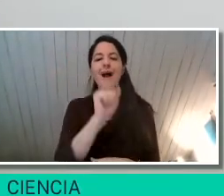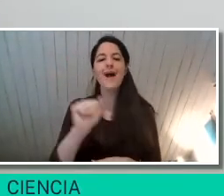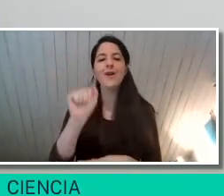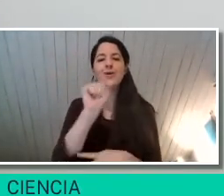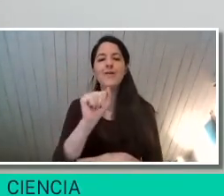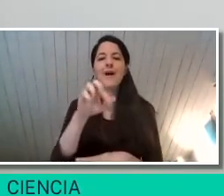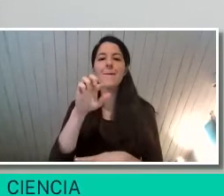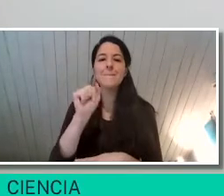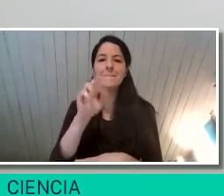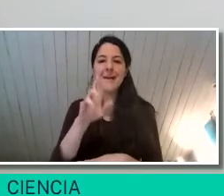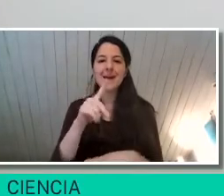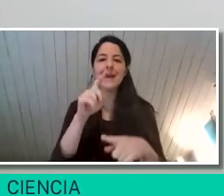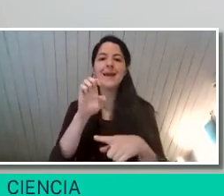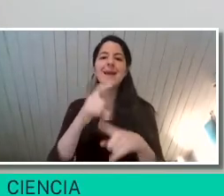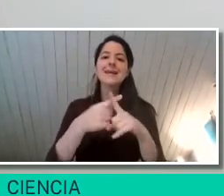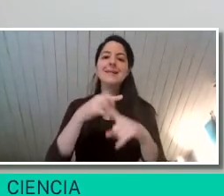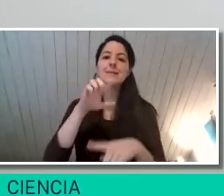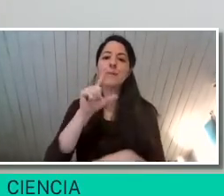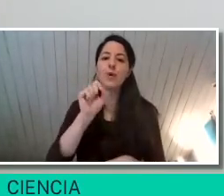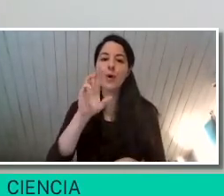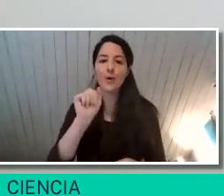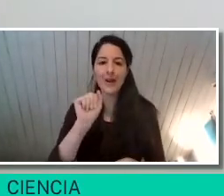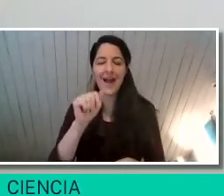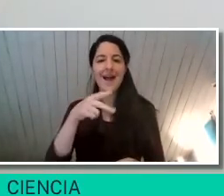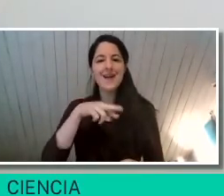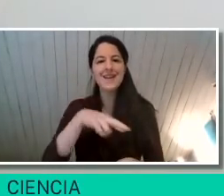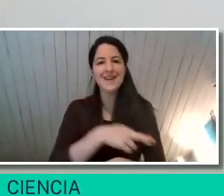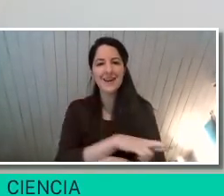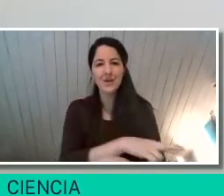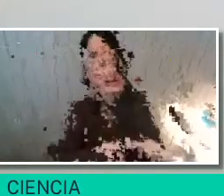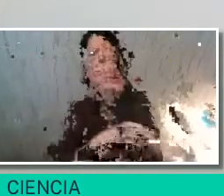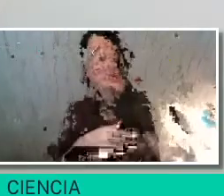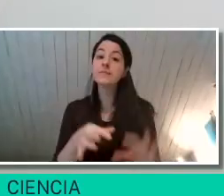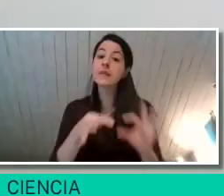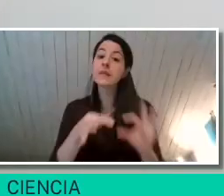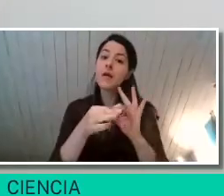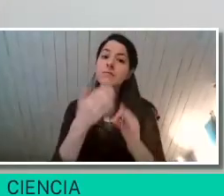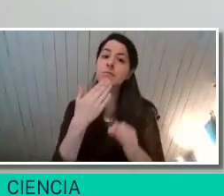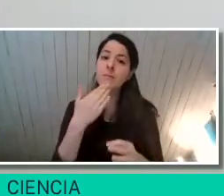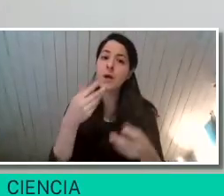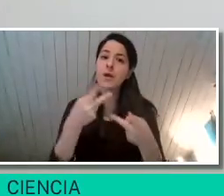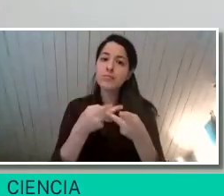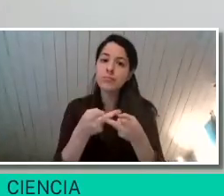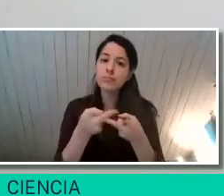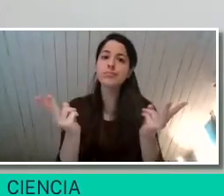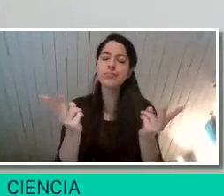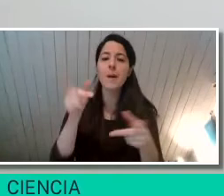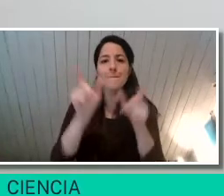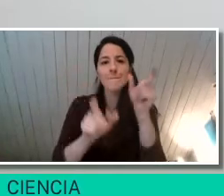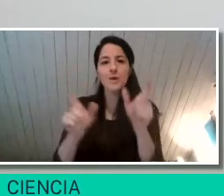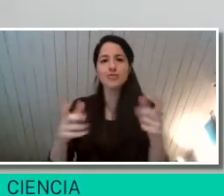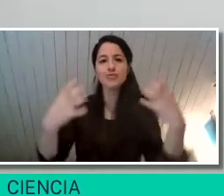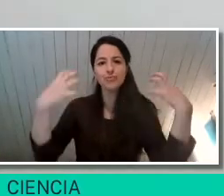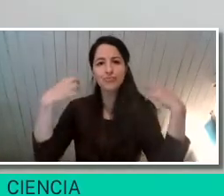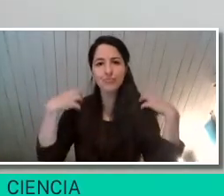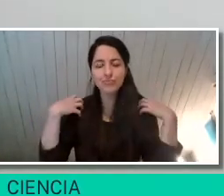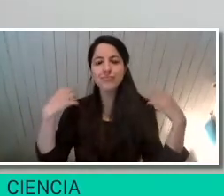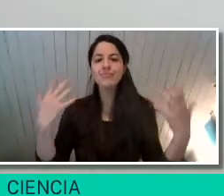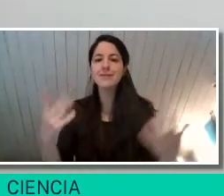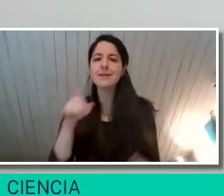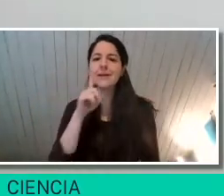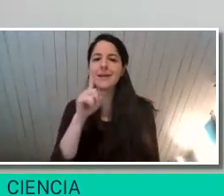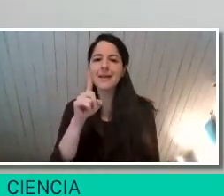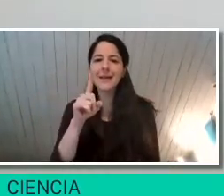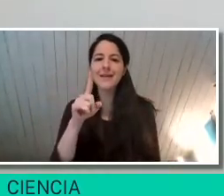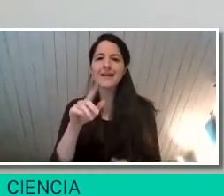@paraexploraríos. Agradecemos también a quienes nos están ayudando en la transmisión de esta iniciativa, que es la Facultad de Ciencias